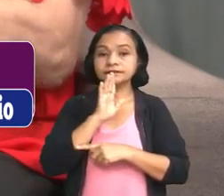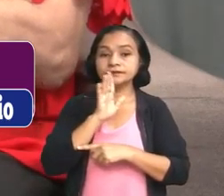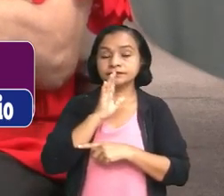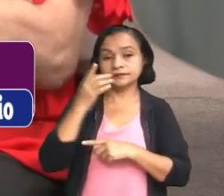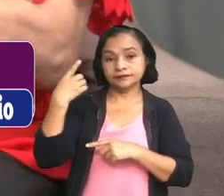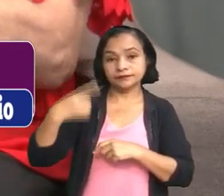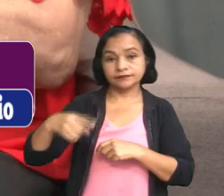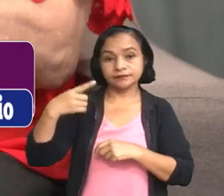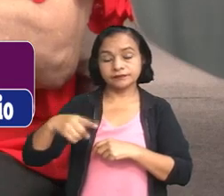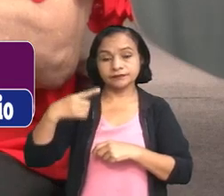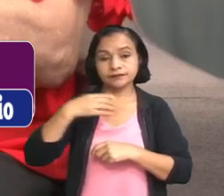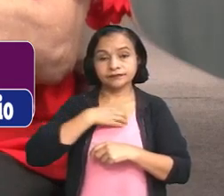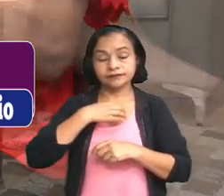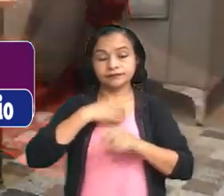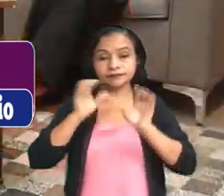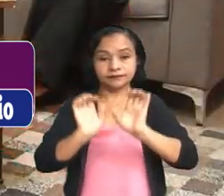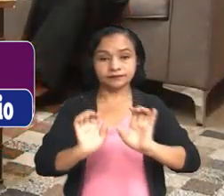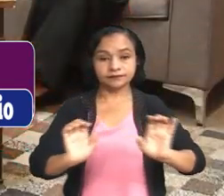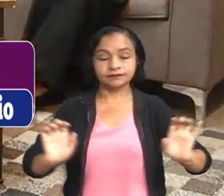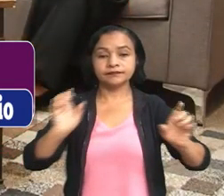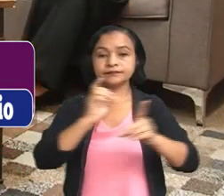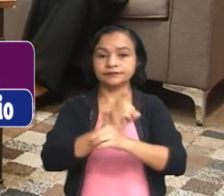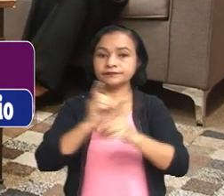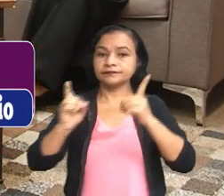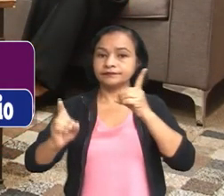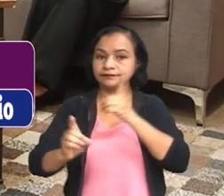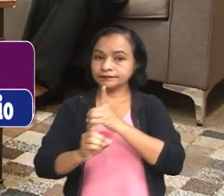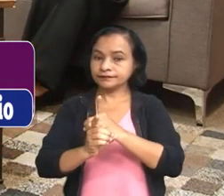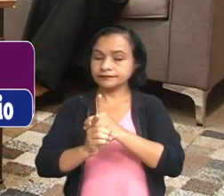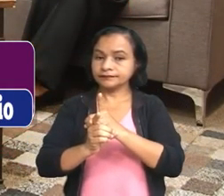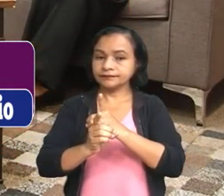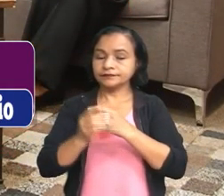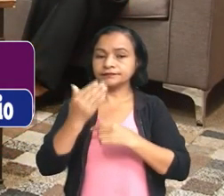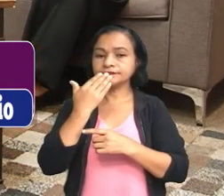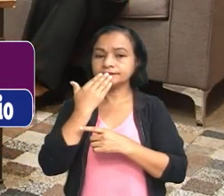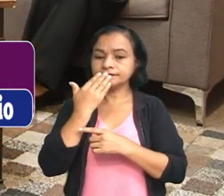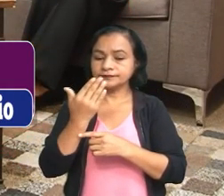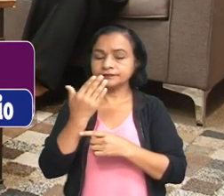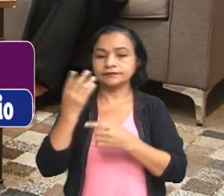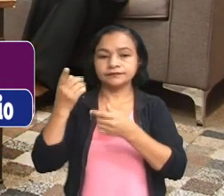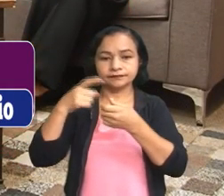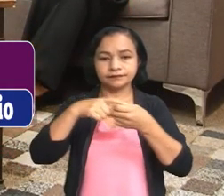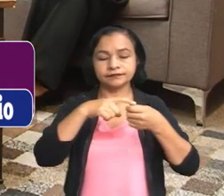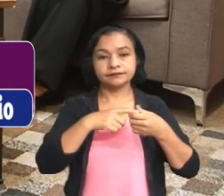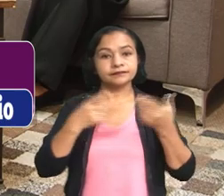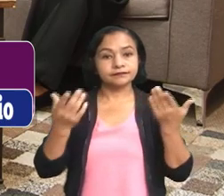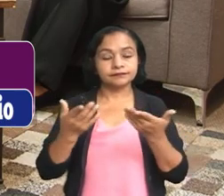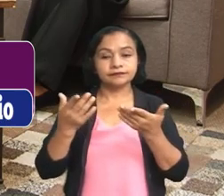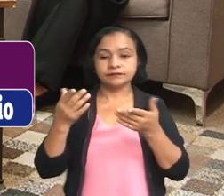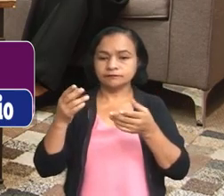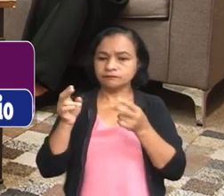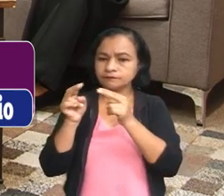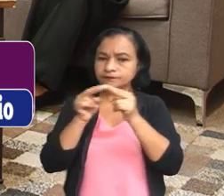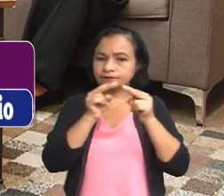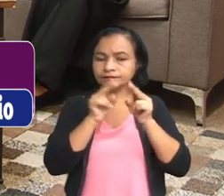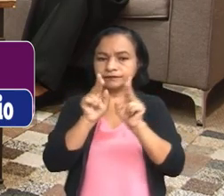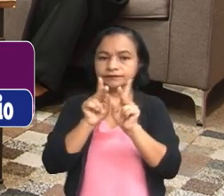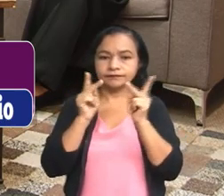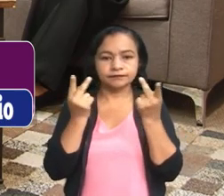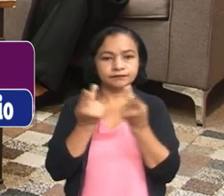de derechos de nuestra niñez, debe de existir una muy buena coordinación. Sinergia que sin duda alguna el